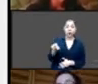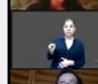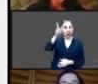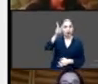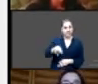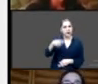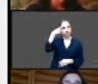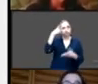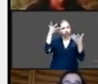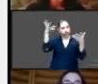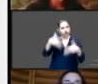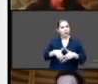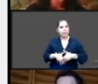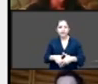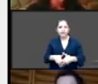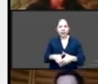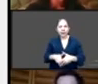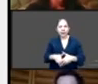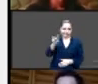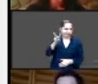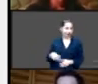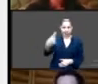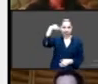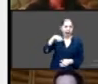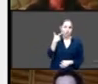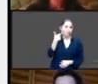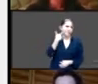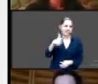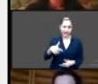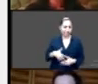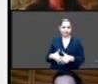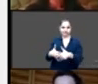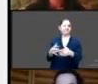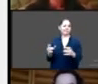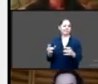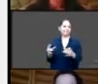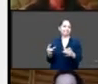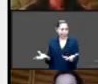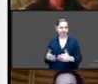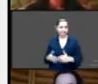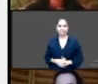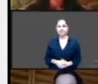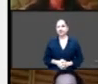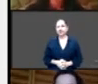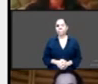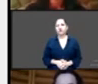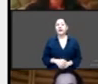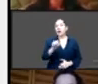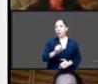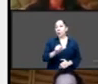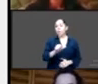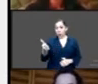adolescentes. La que sigue, por favor. En la lámina que sigue, les voy a